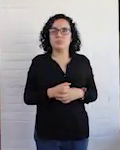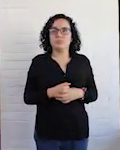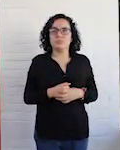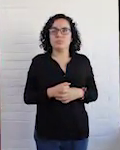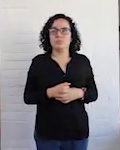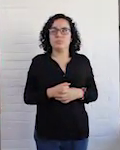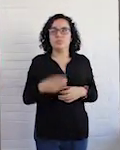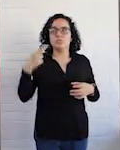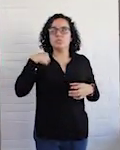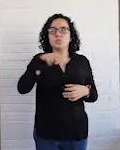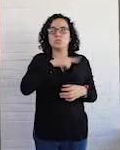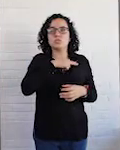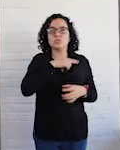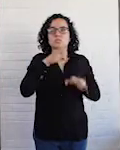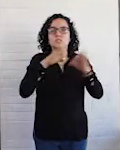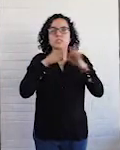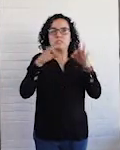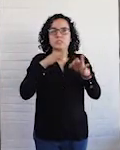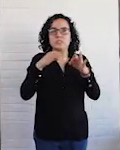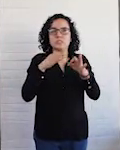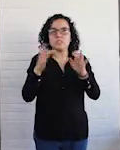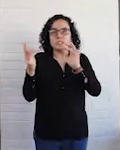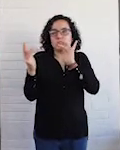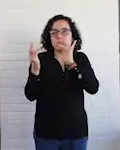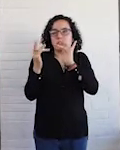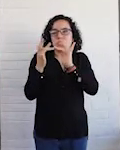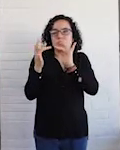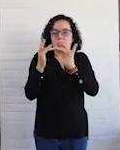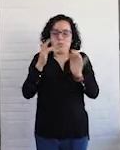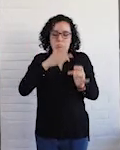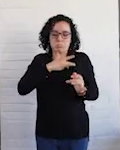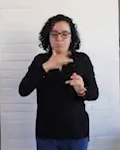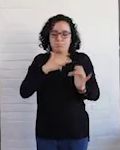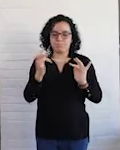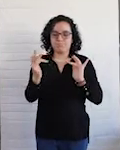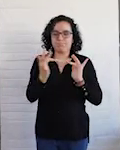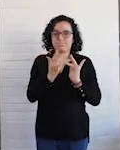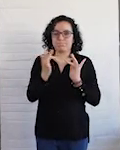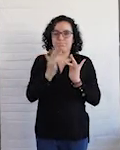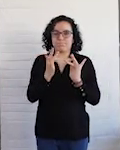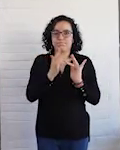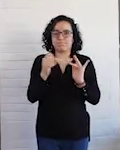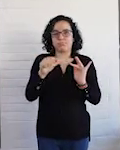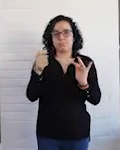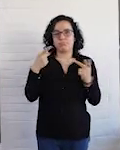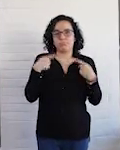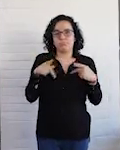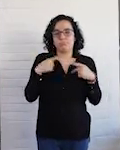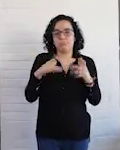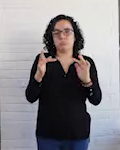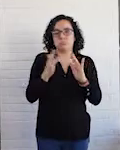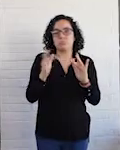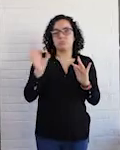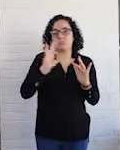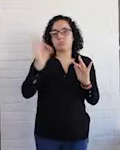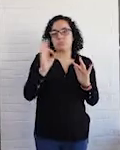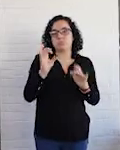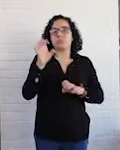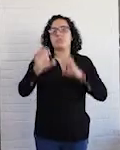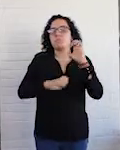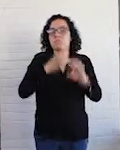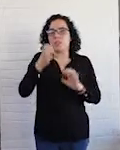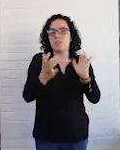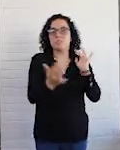Por lo tanto, nuestra labor es conectar corazones. Ya sea si el otro es una marca, una